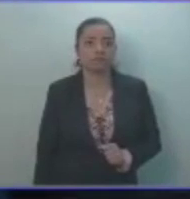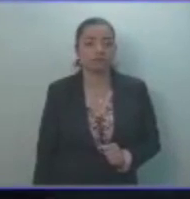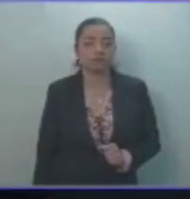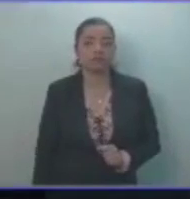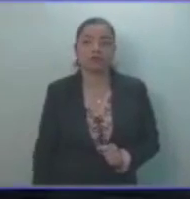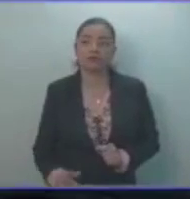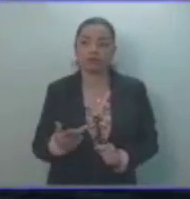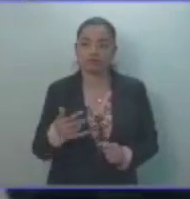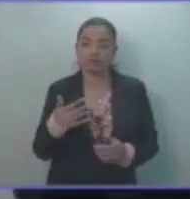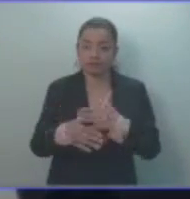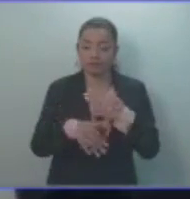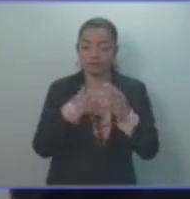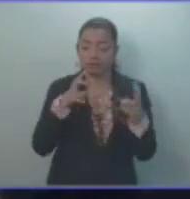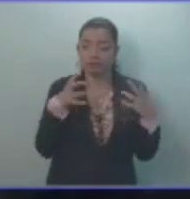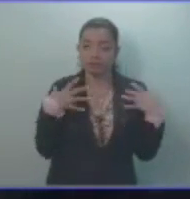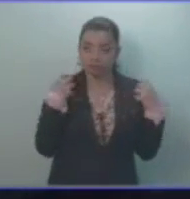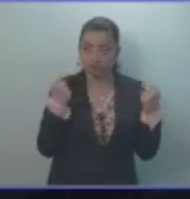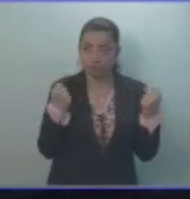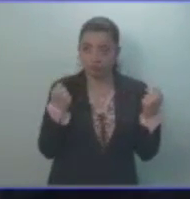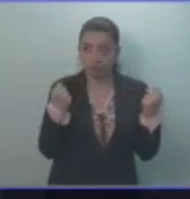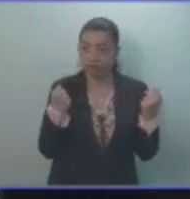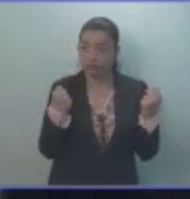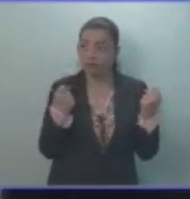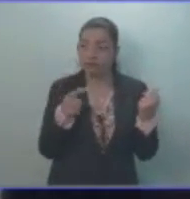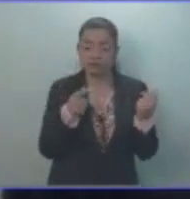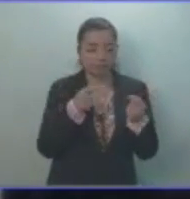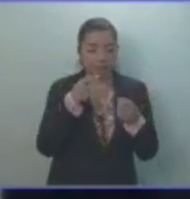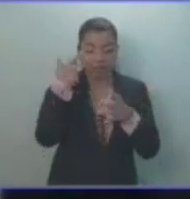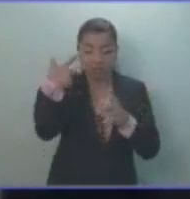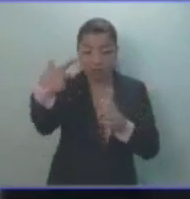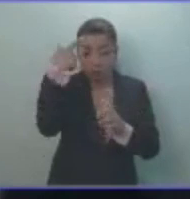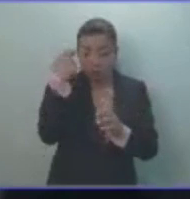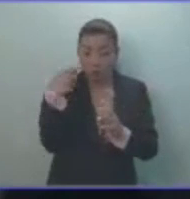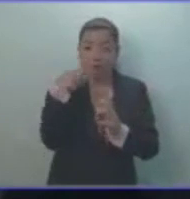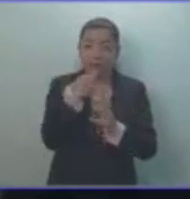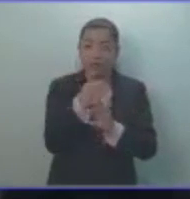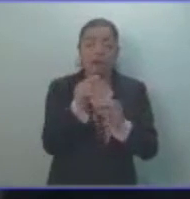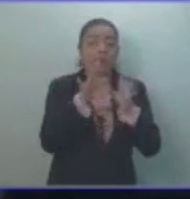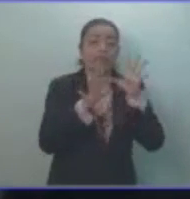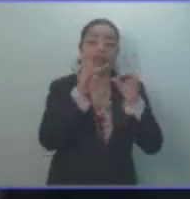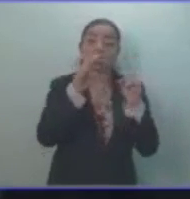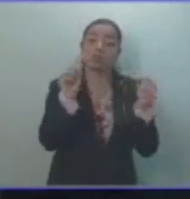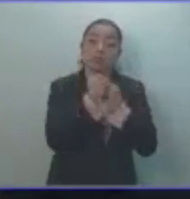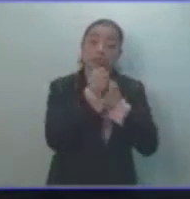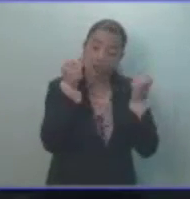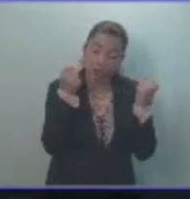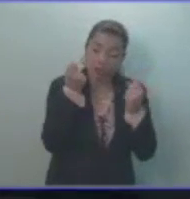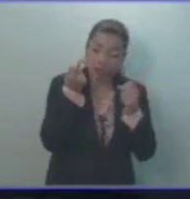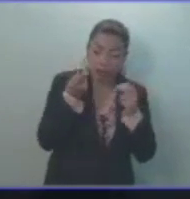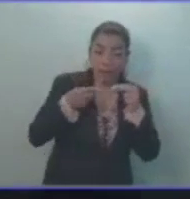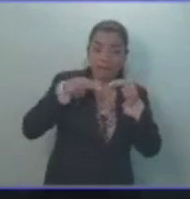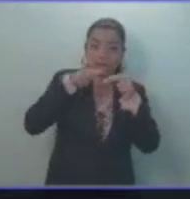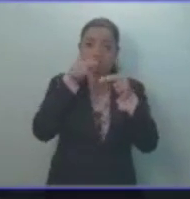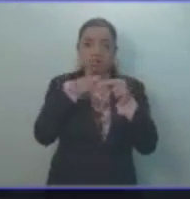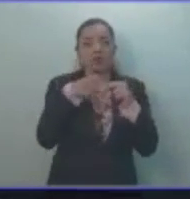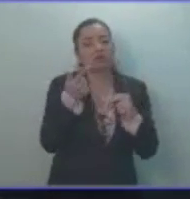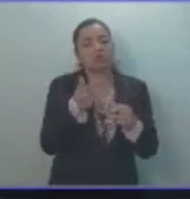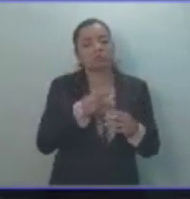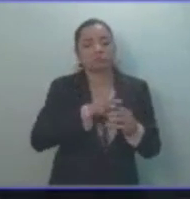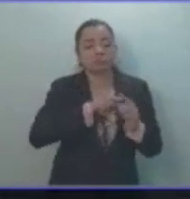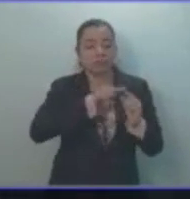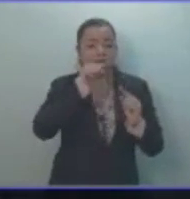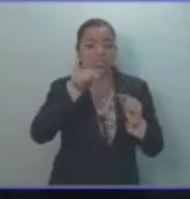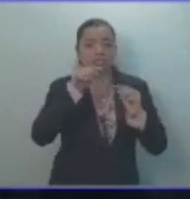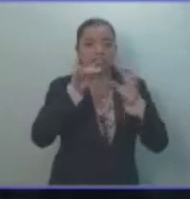El escalafón de salud en un inicio estaba contemplado en 14 millones y se hizo una propuesta hasta